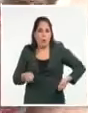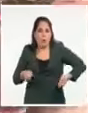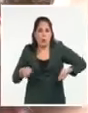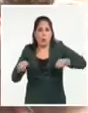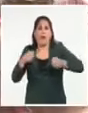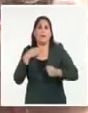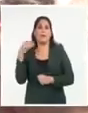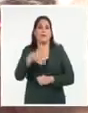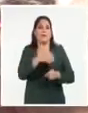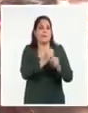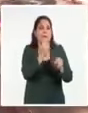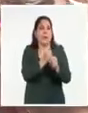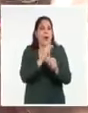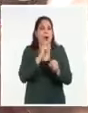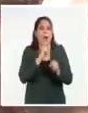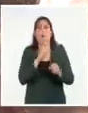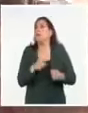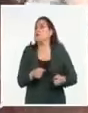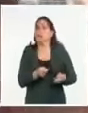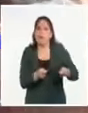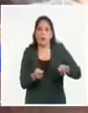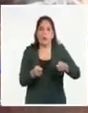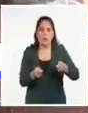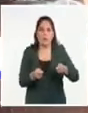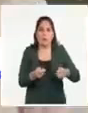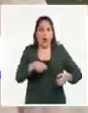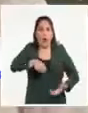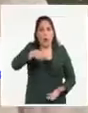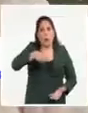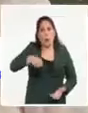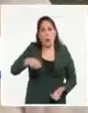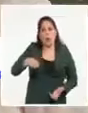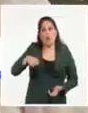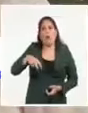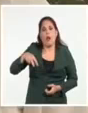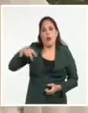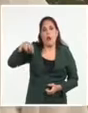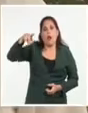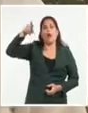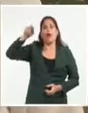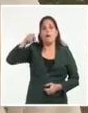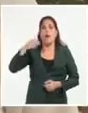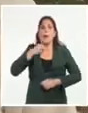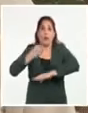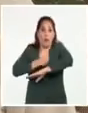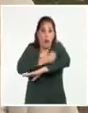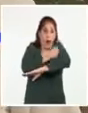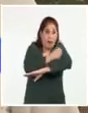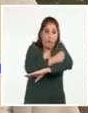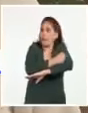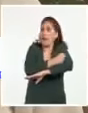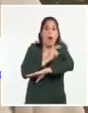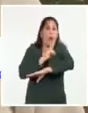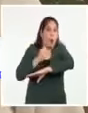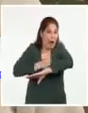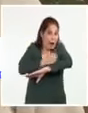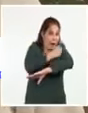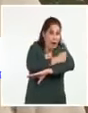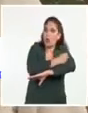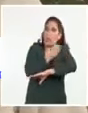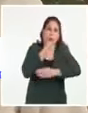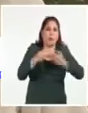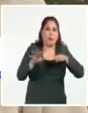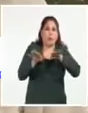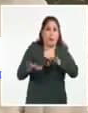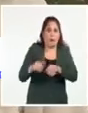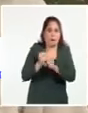del trabajo, si no había agua en la casa, tenía que coger una carretilla con unos galones a cargar agua. A la hora que llegaba una pipa de agua, de donde nos las trajeran,